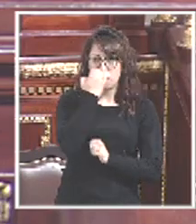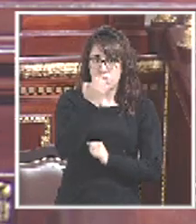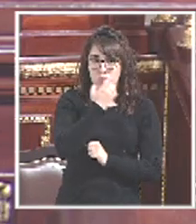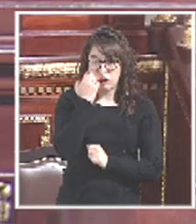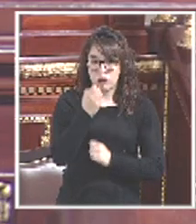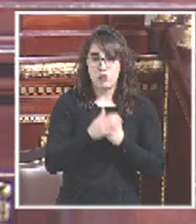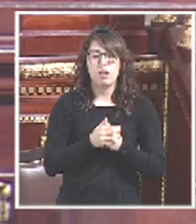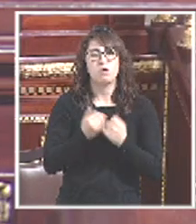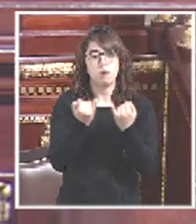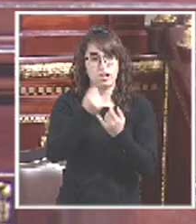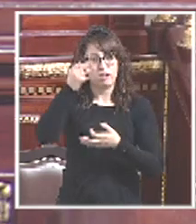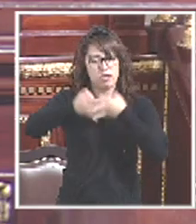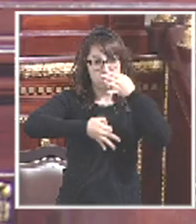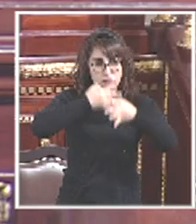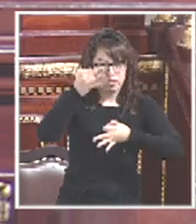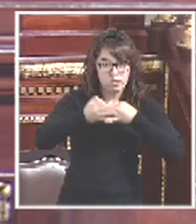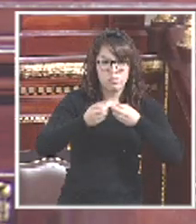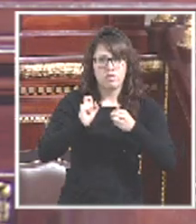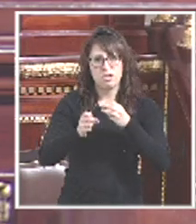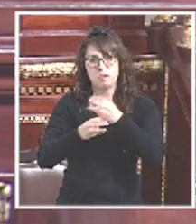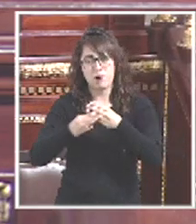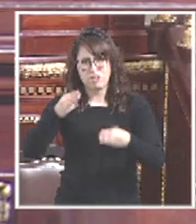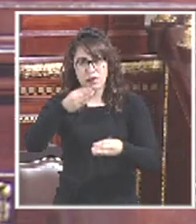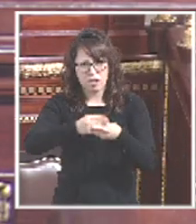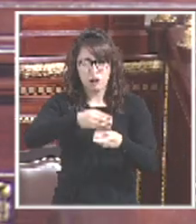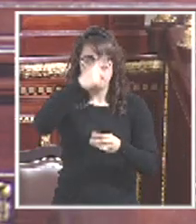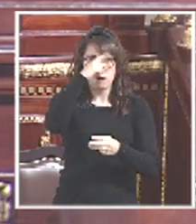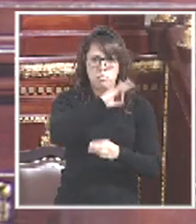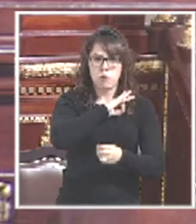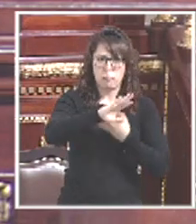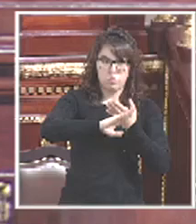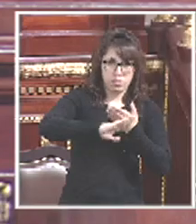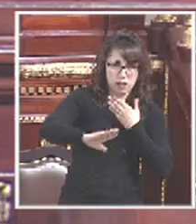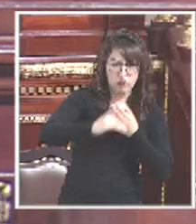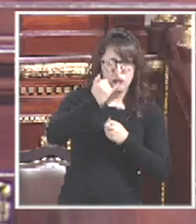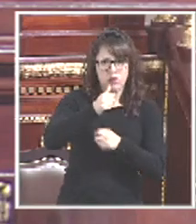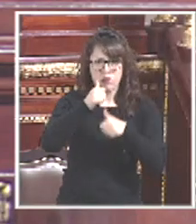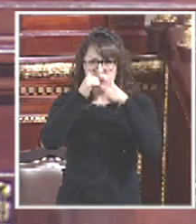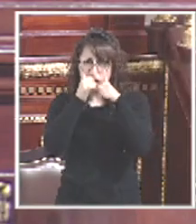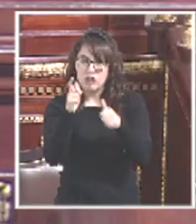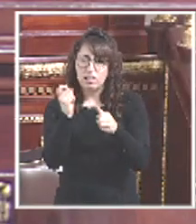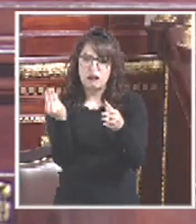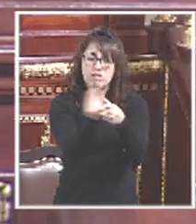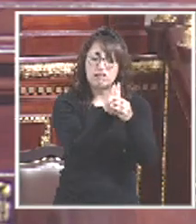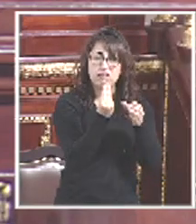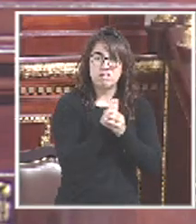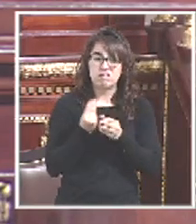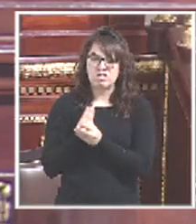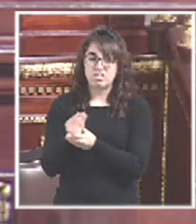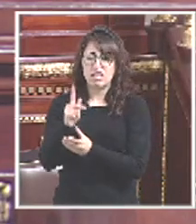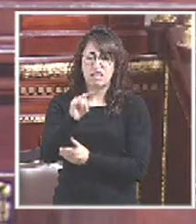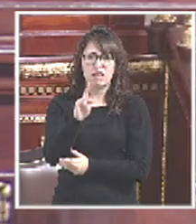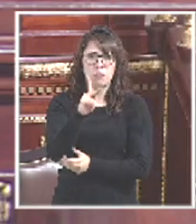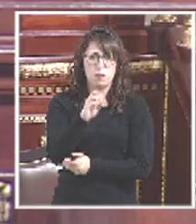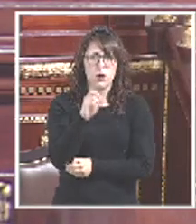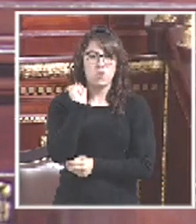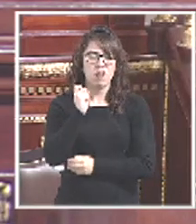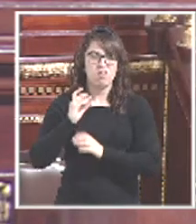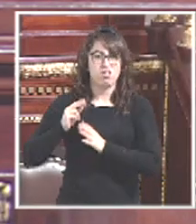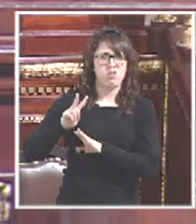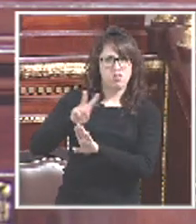Elaborar y difundir materiales educativos para la prevención y atención de los tipos y modalidades de maltrato